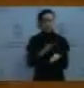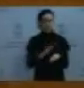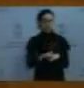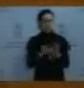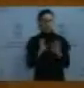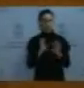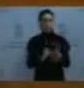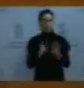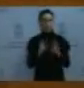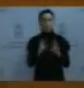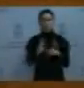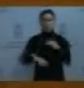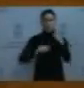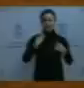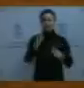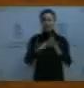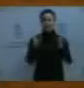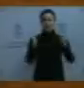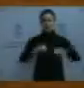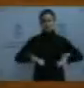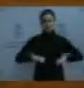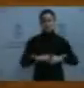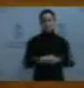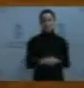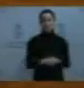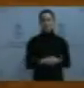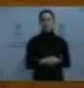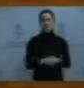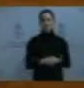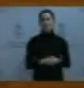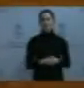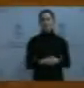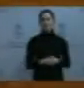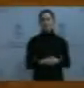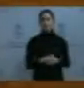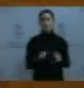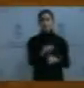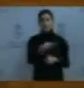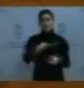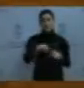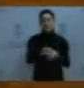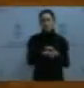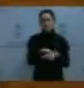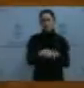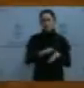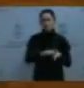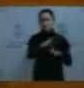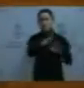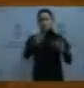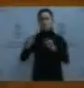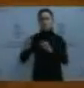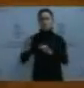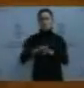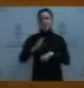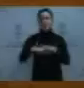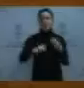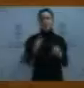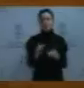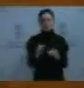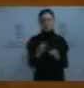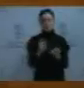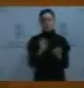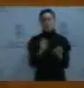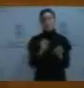renovación de los conciertos, que estamos tramitando ya la resolución por la que se convoca ese procedimiento de renovación o